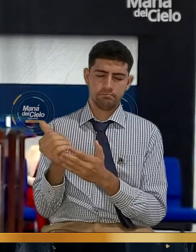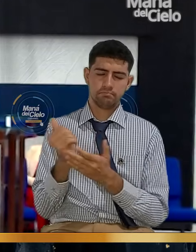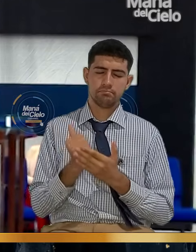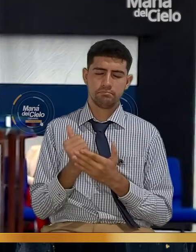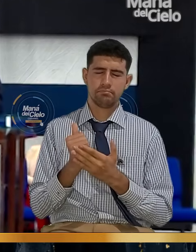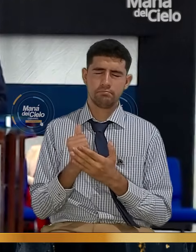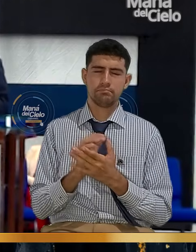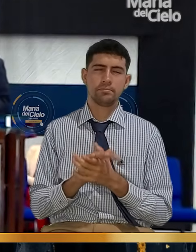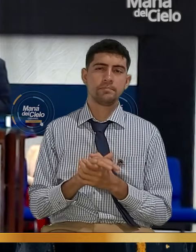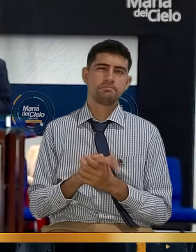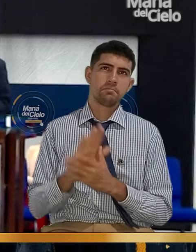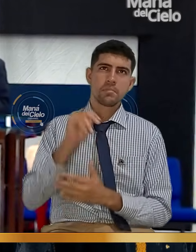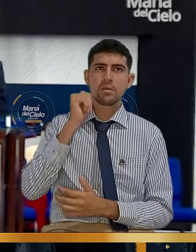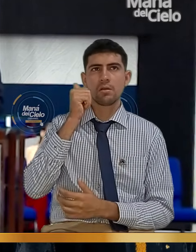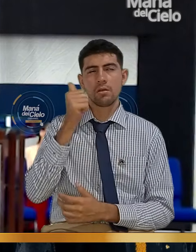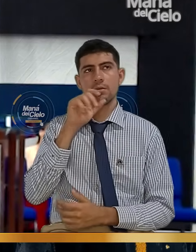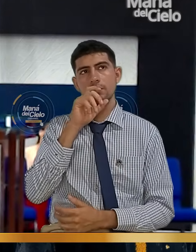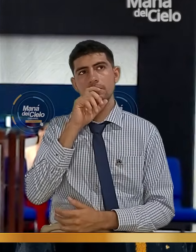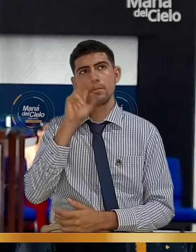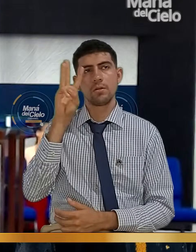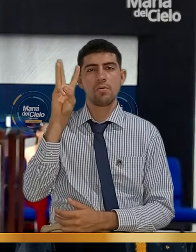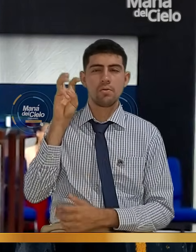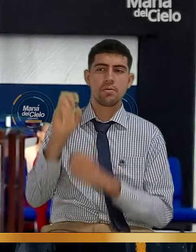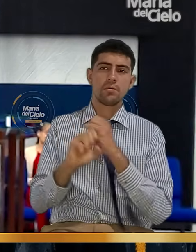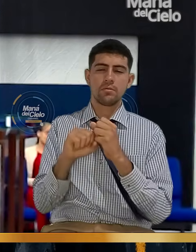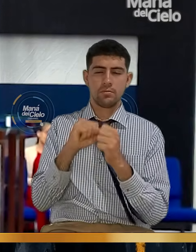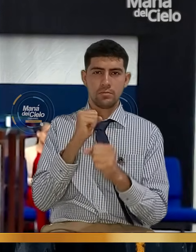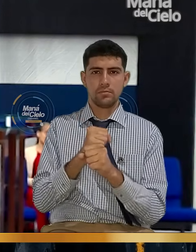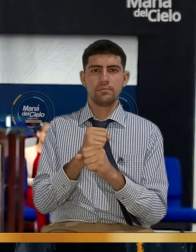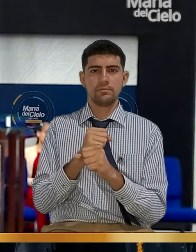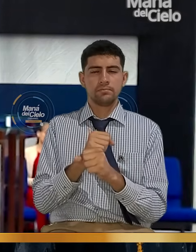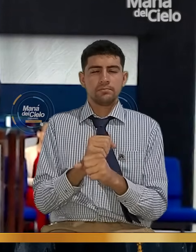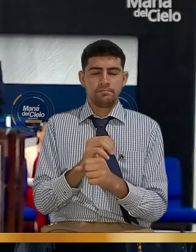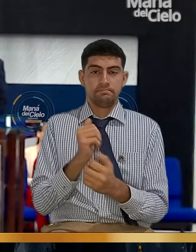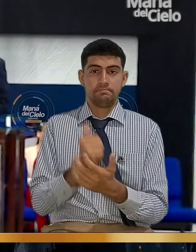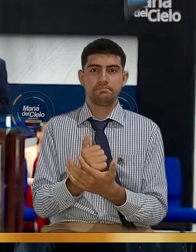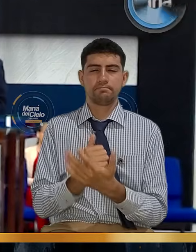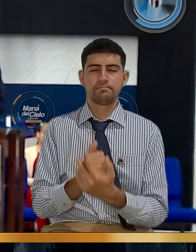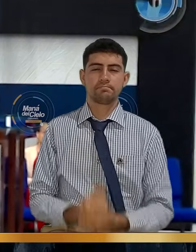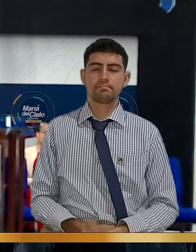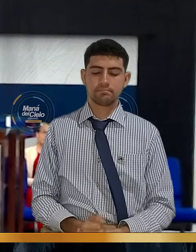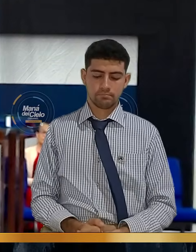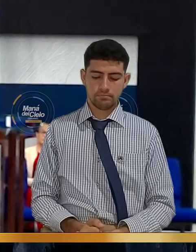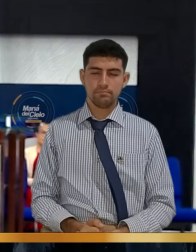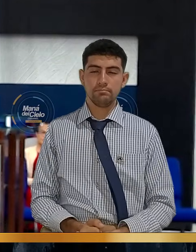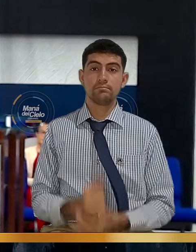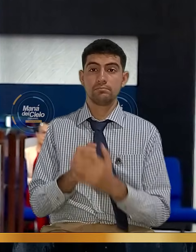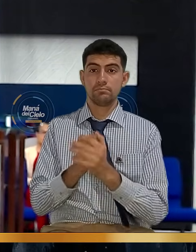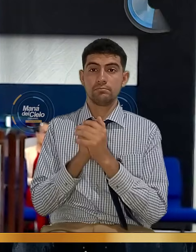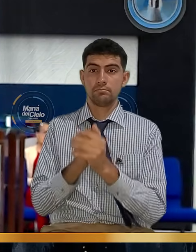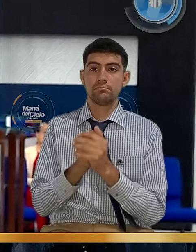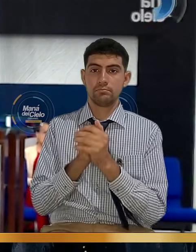pido a algunas hermanas o algunos dos hermanos que nos ayuden con el aseo mañana tipo 8 de la noche, después de que vengan del